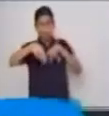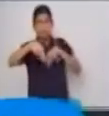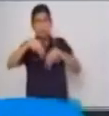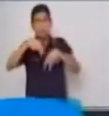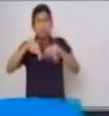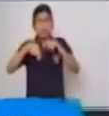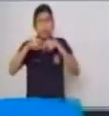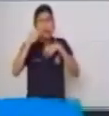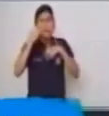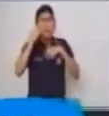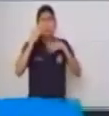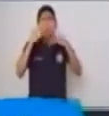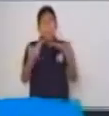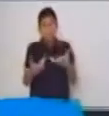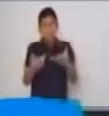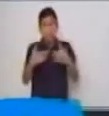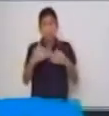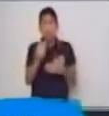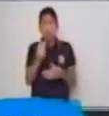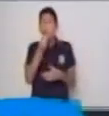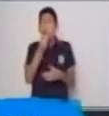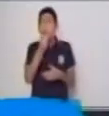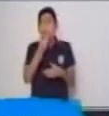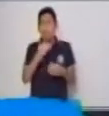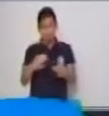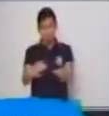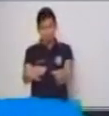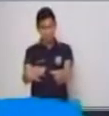un plato de comida